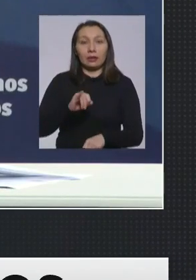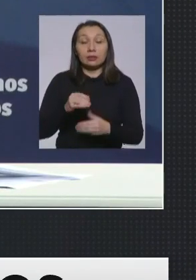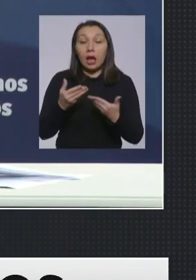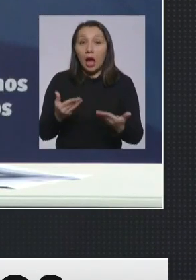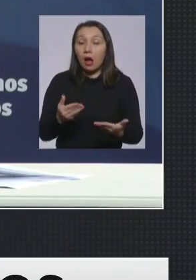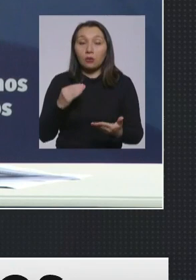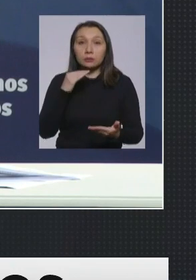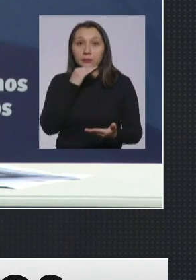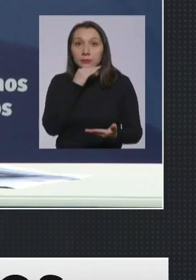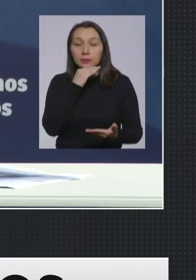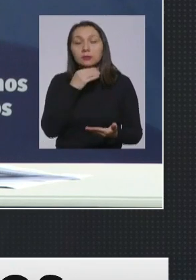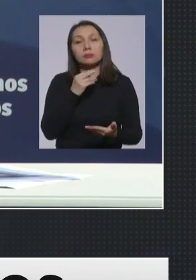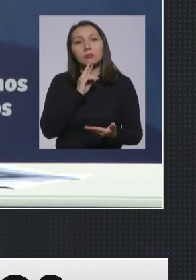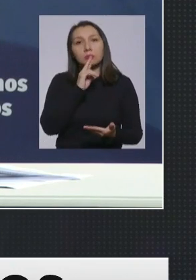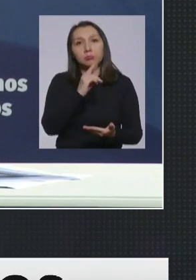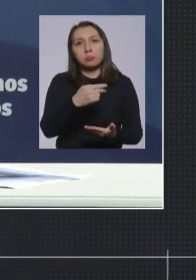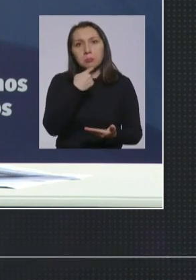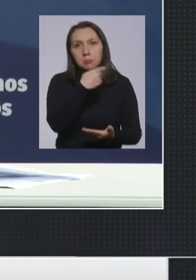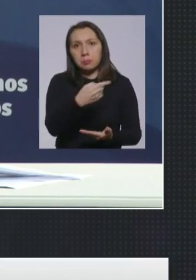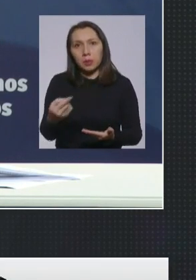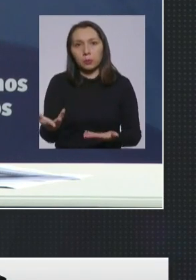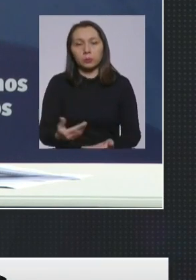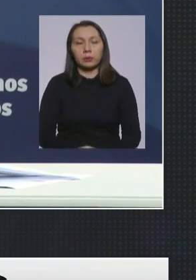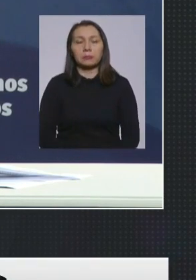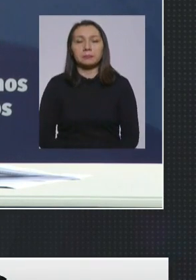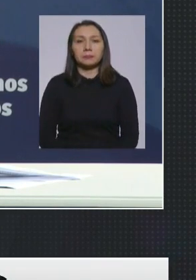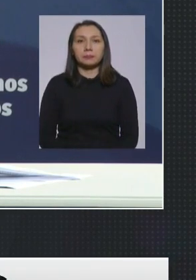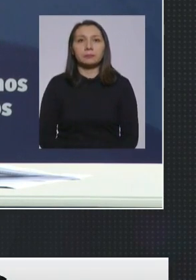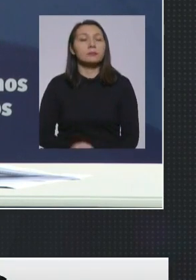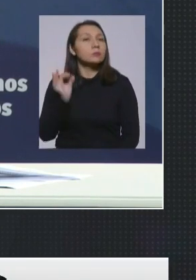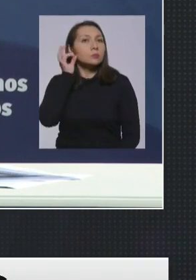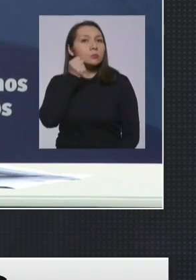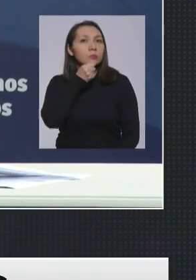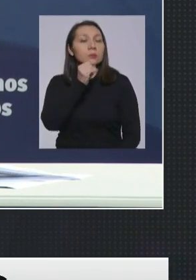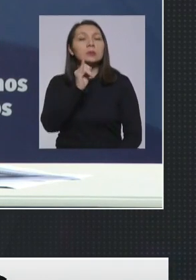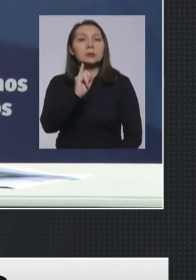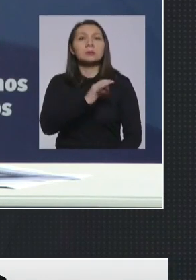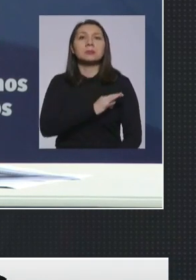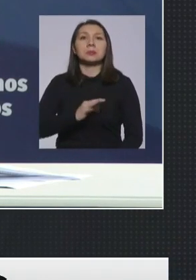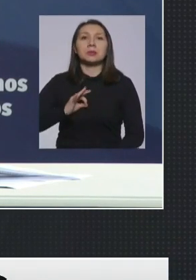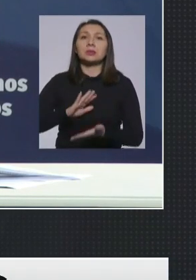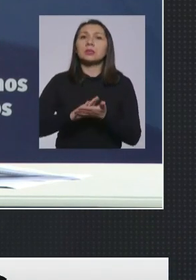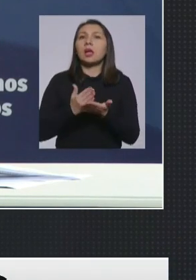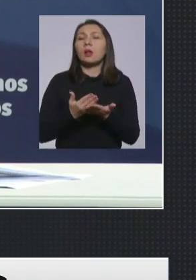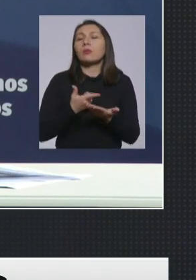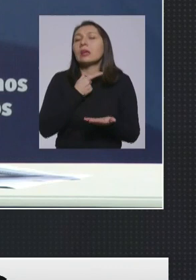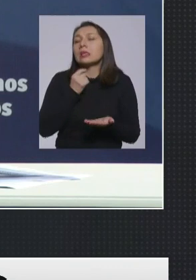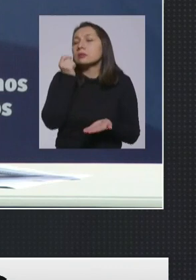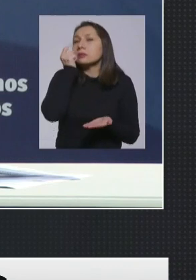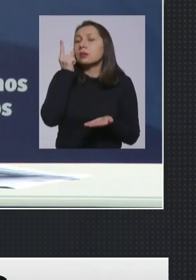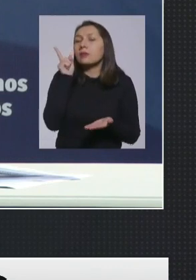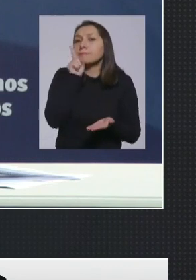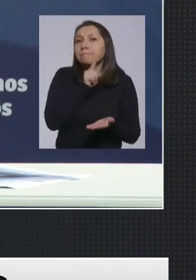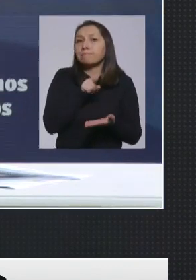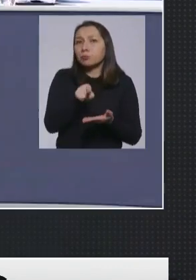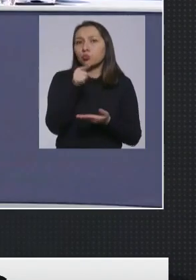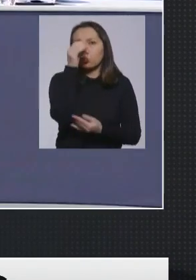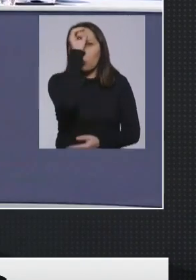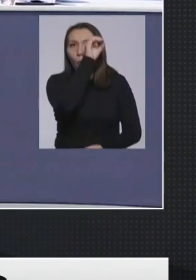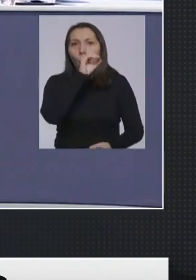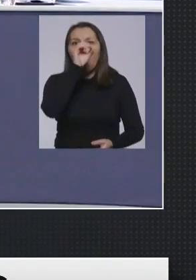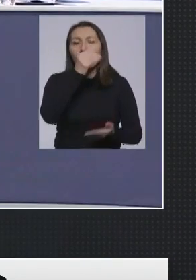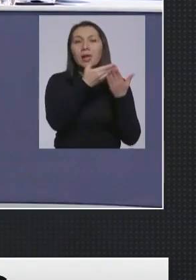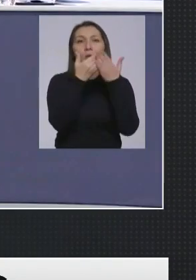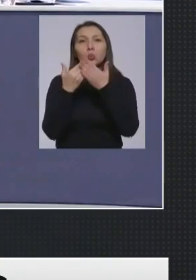inmediatamente a las preguntas si el ministro de salud queríamos saber finalmente su opinión con respecto